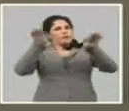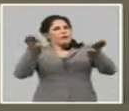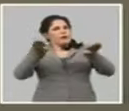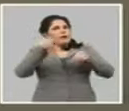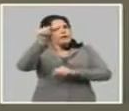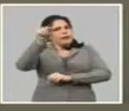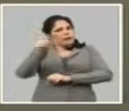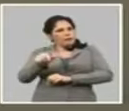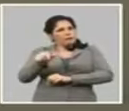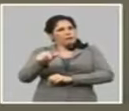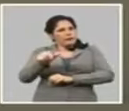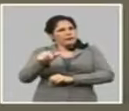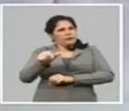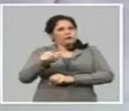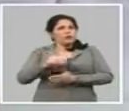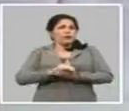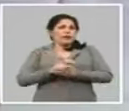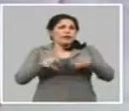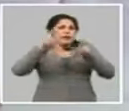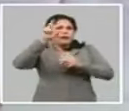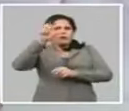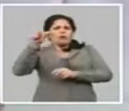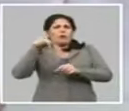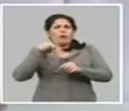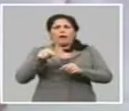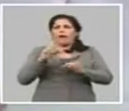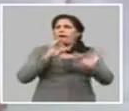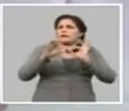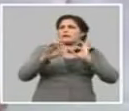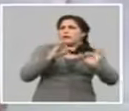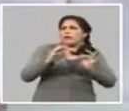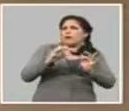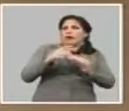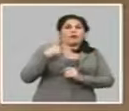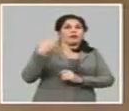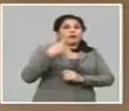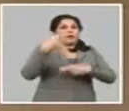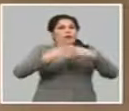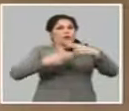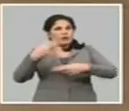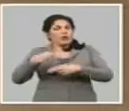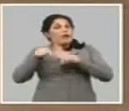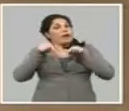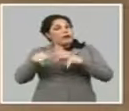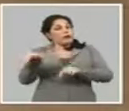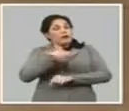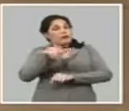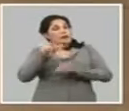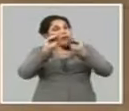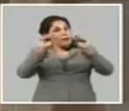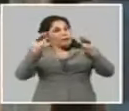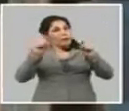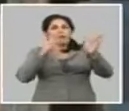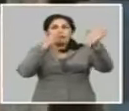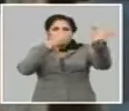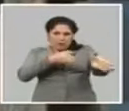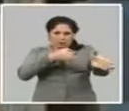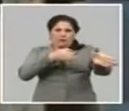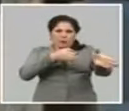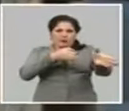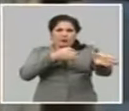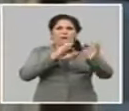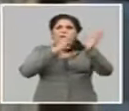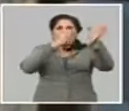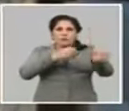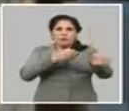personal que va a estar en estas instituciones para generar la seguridad de lo que se está haciendo y aquí también estamos llamando la disciplina porque